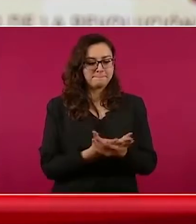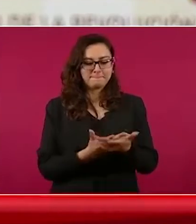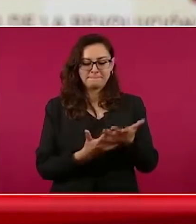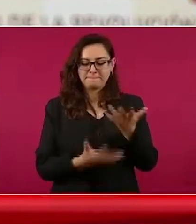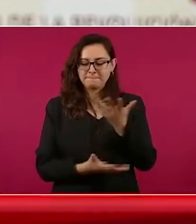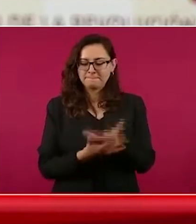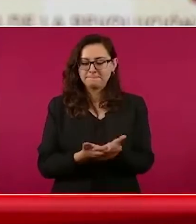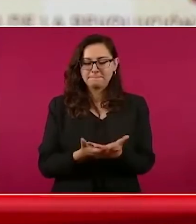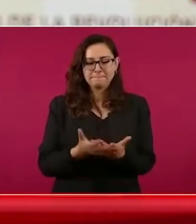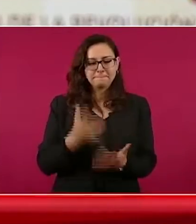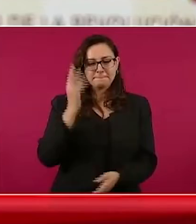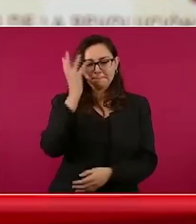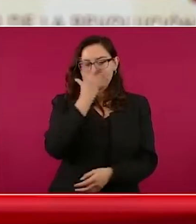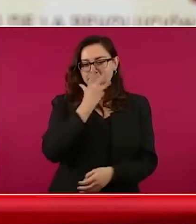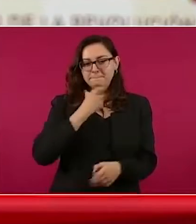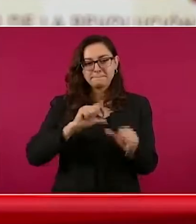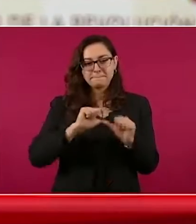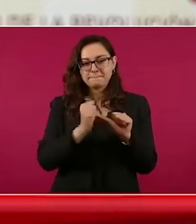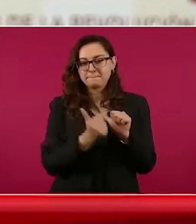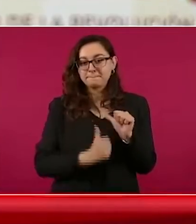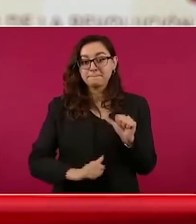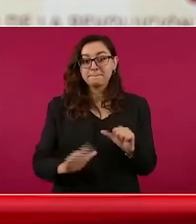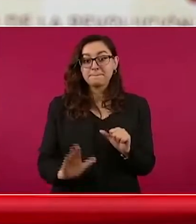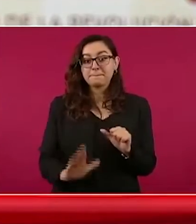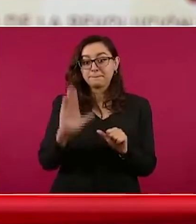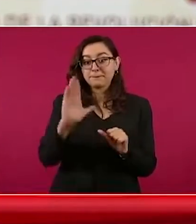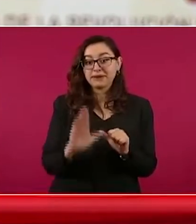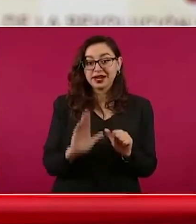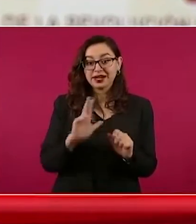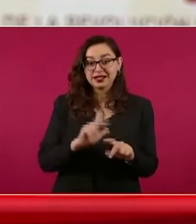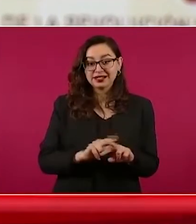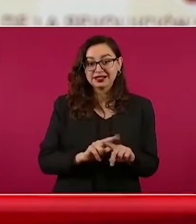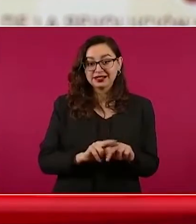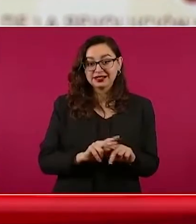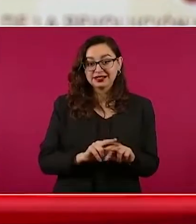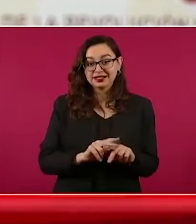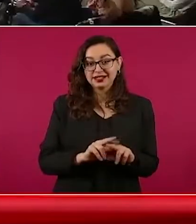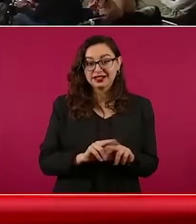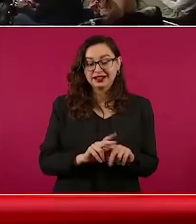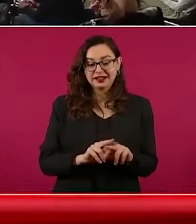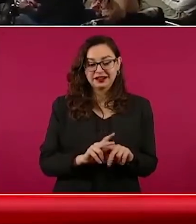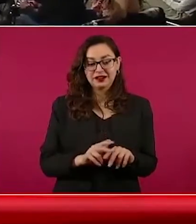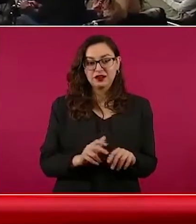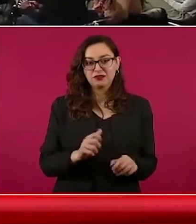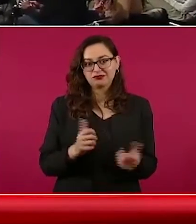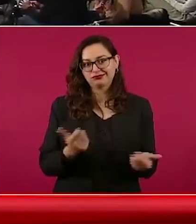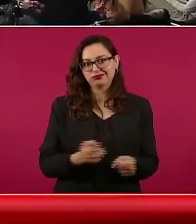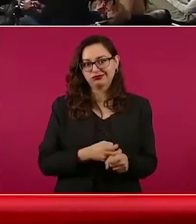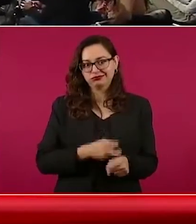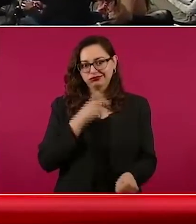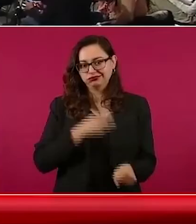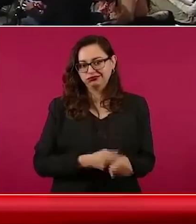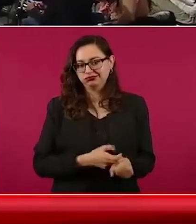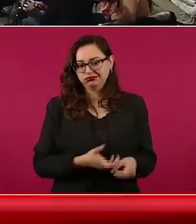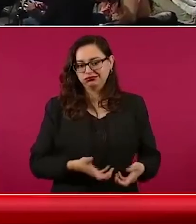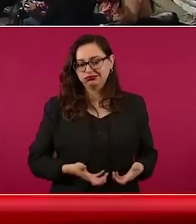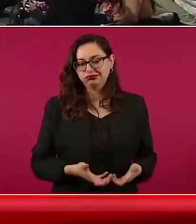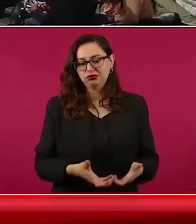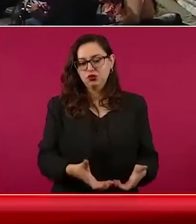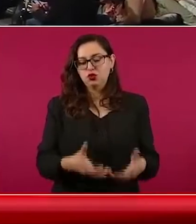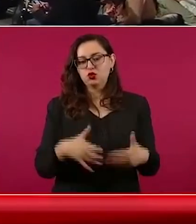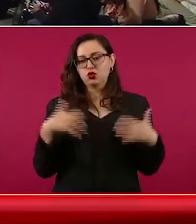Es un tapete, pero de concreto. A ver si lo encuentran, porque es